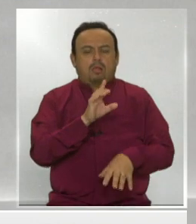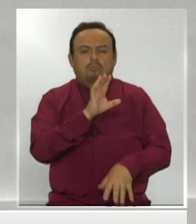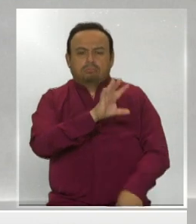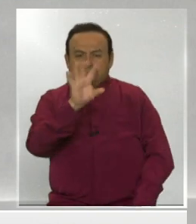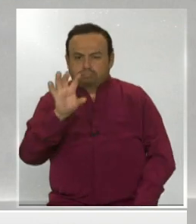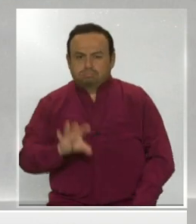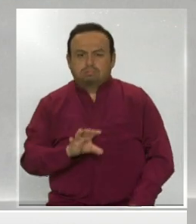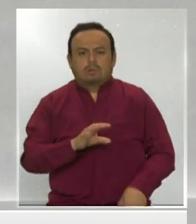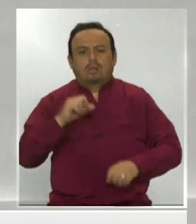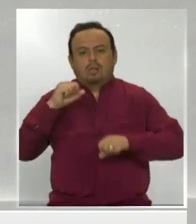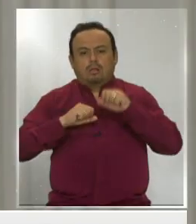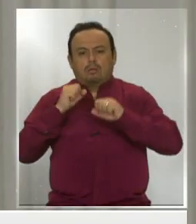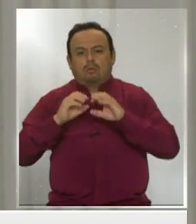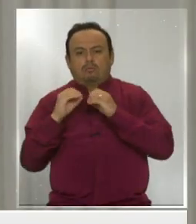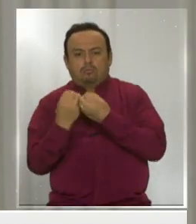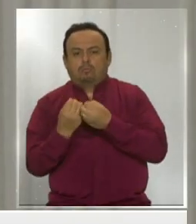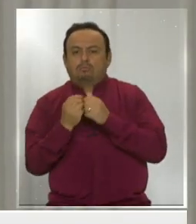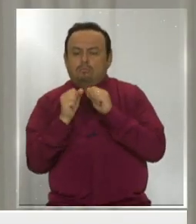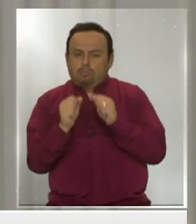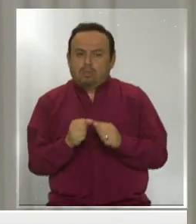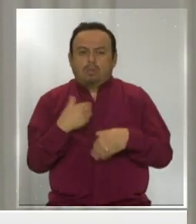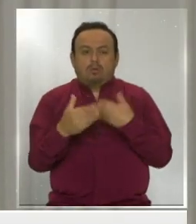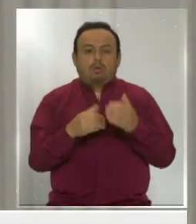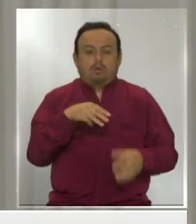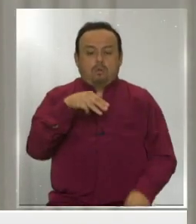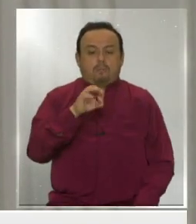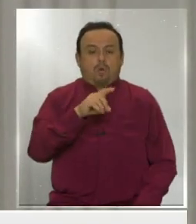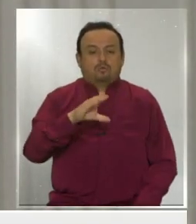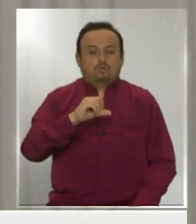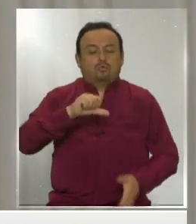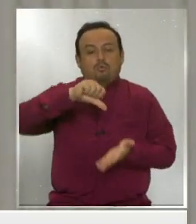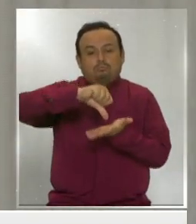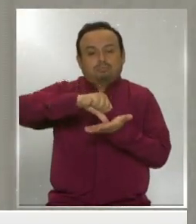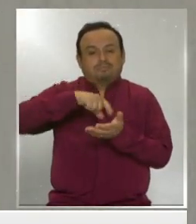qué empresas y organizaciones pueden funcionar. Moscú, la capital del país,